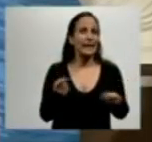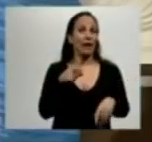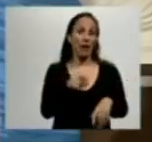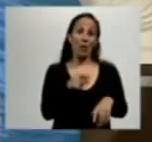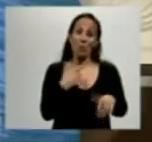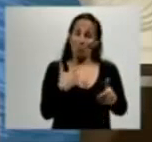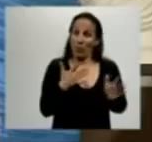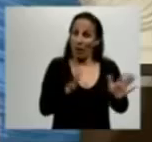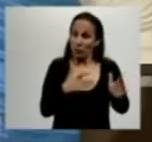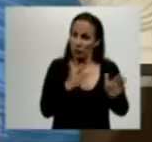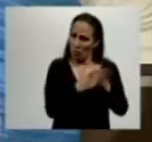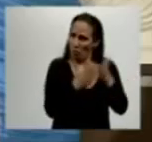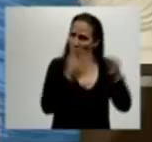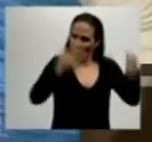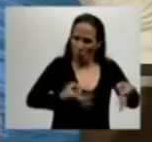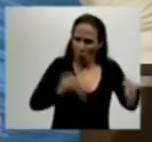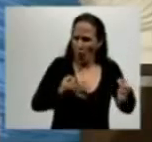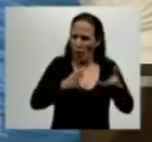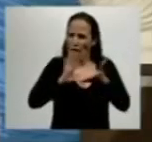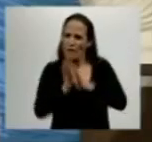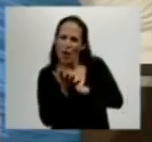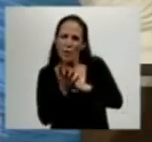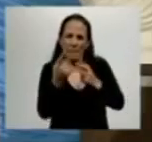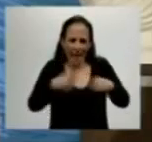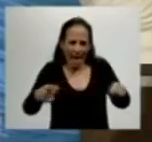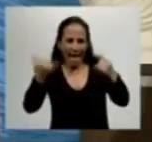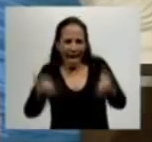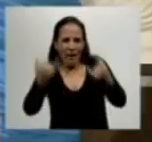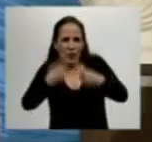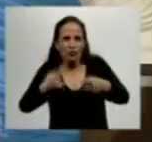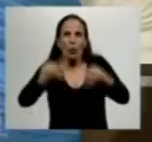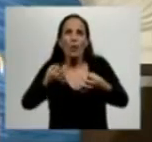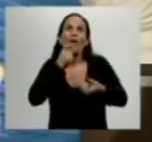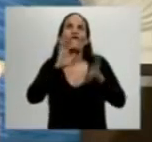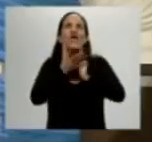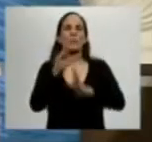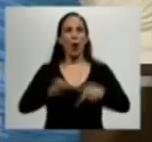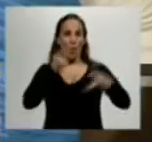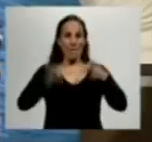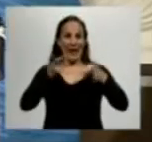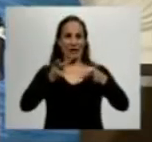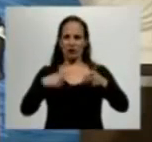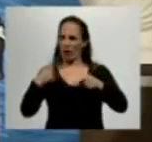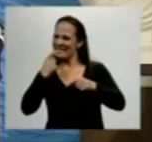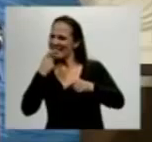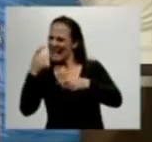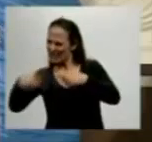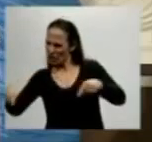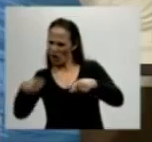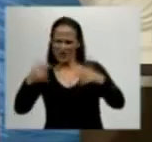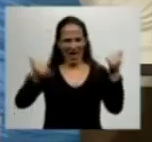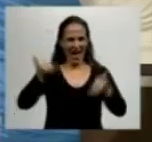mejor instrumento, uno puede tener el mejor instrumental en un quirófano, puede tener